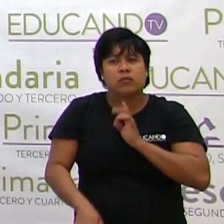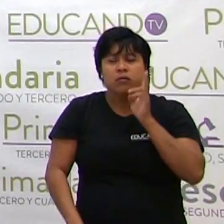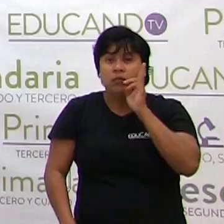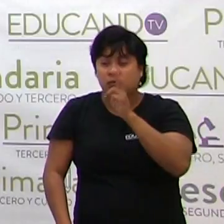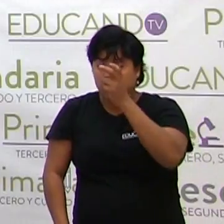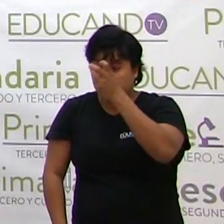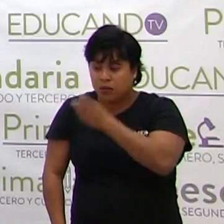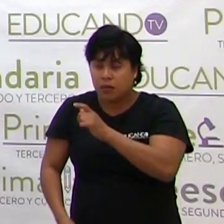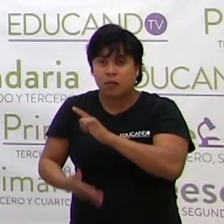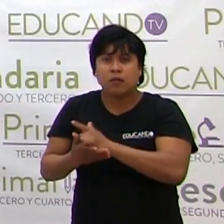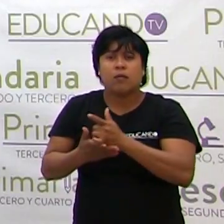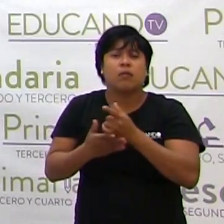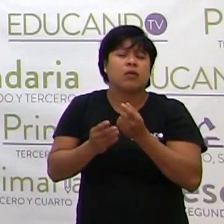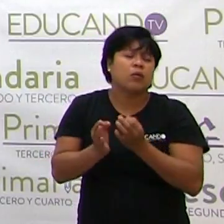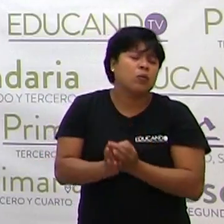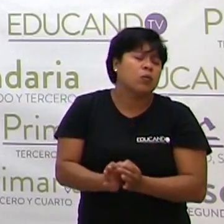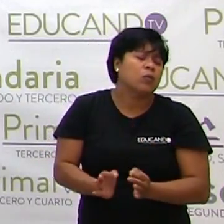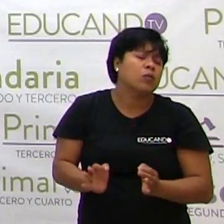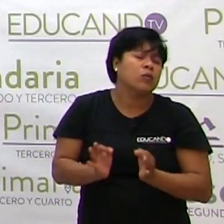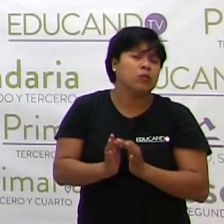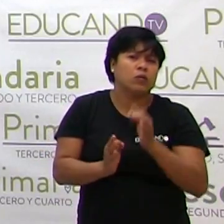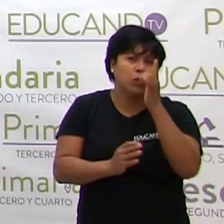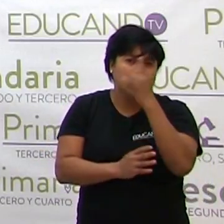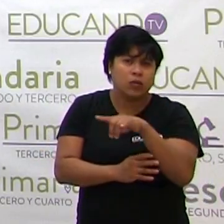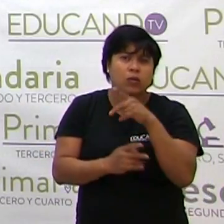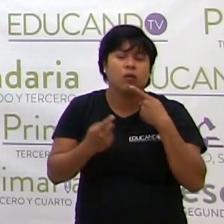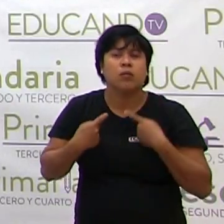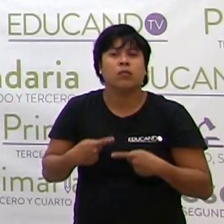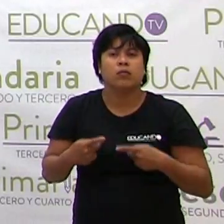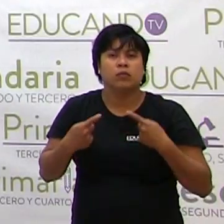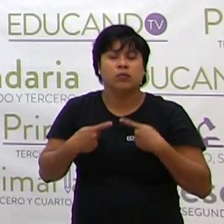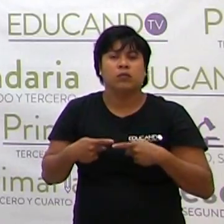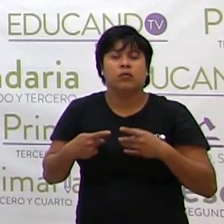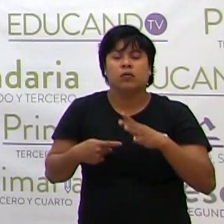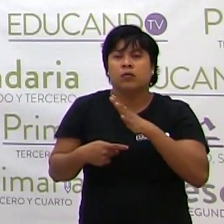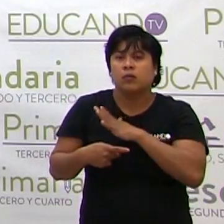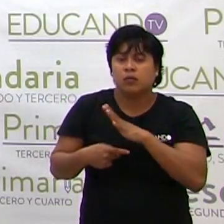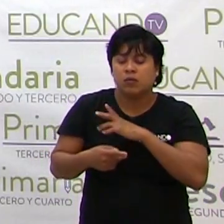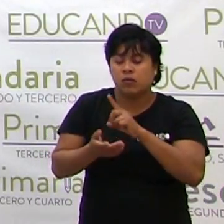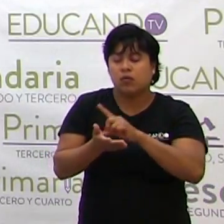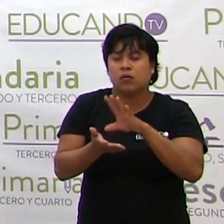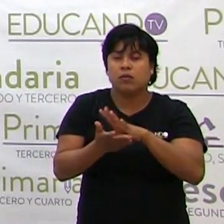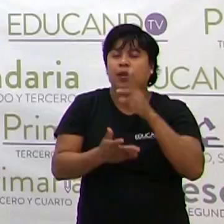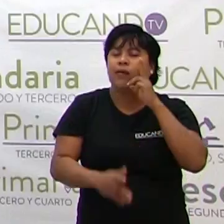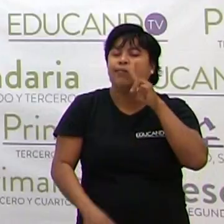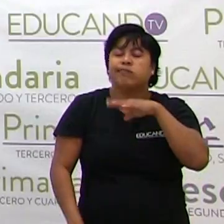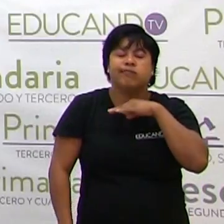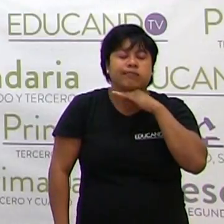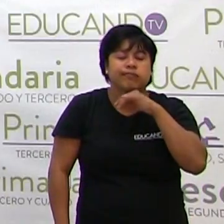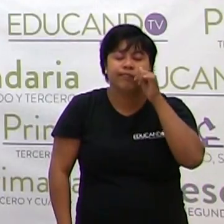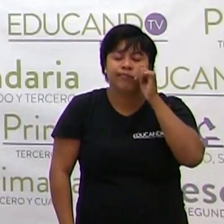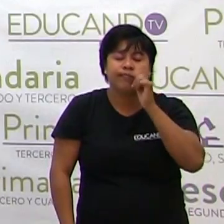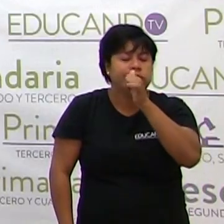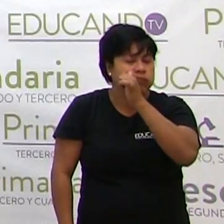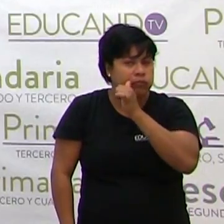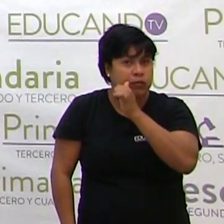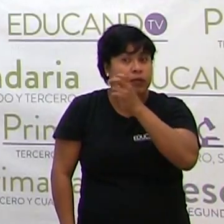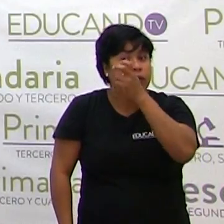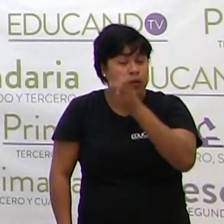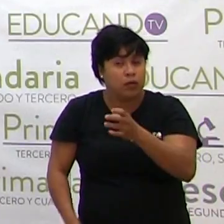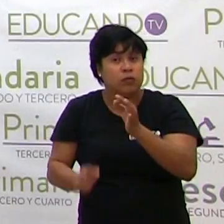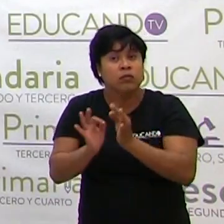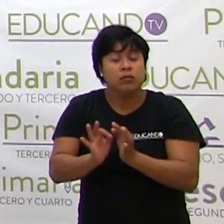libros son muy esenciales para las personas que tienen discapacidad visual. Mucha atención en esta